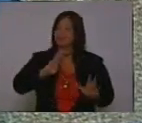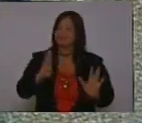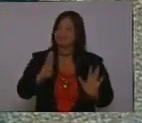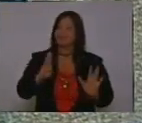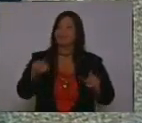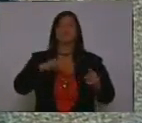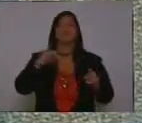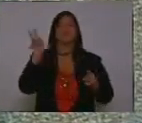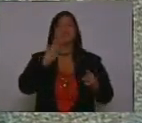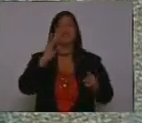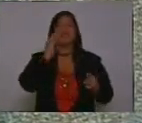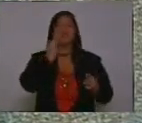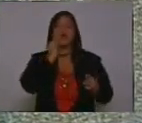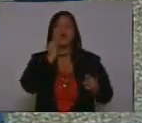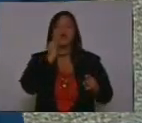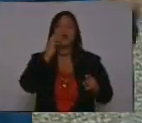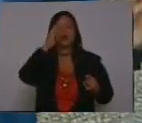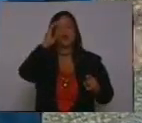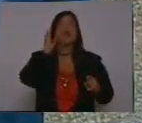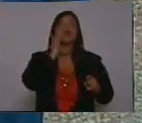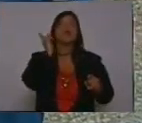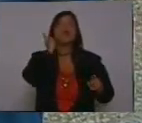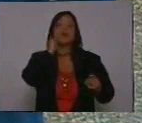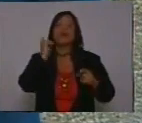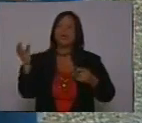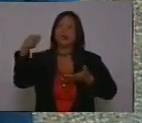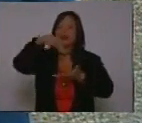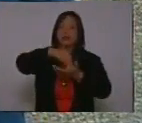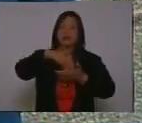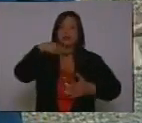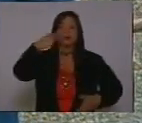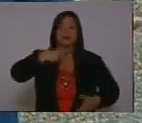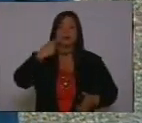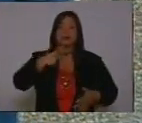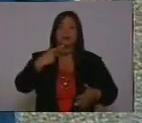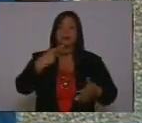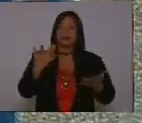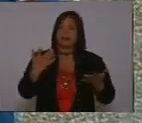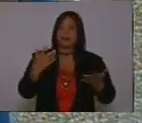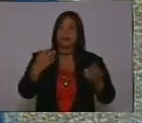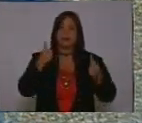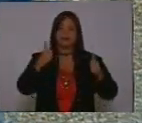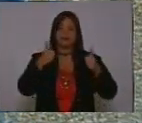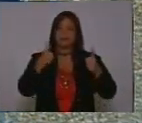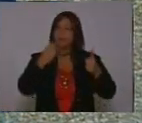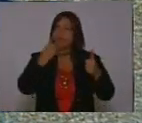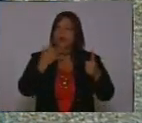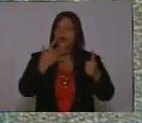de un joven, como un ejemplo, la muchacha que habló aquí, de 19 años.